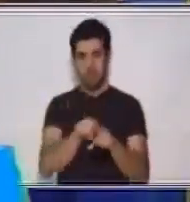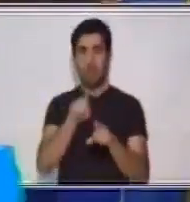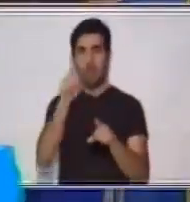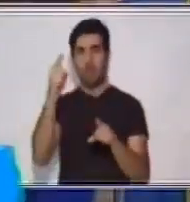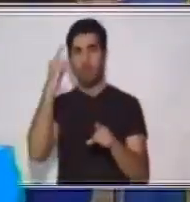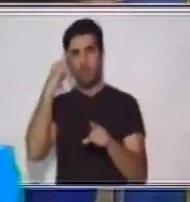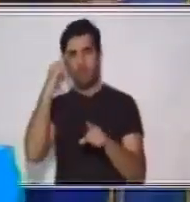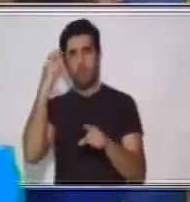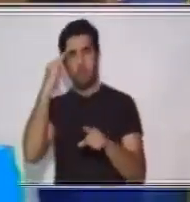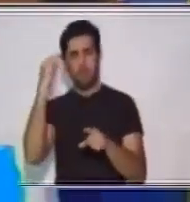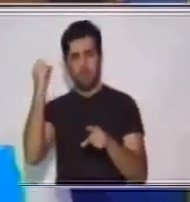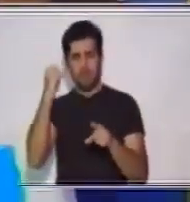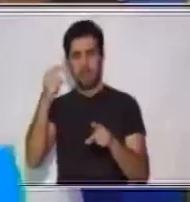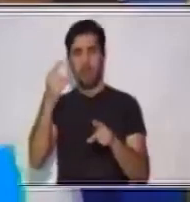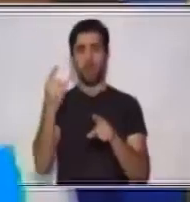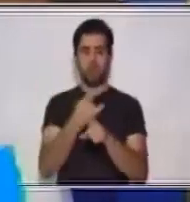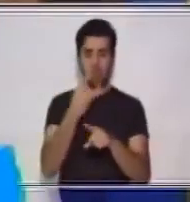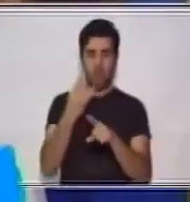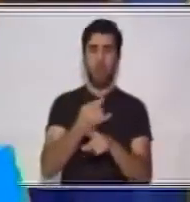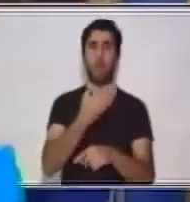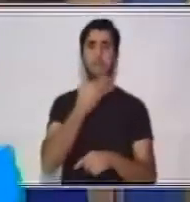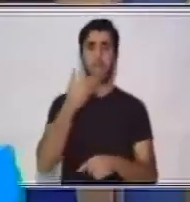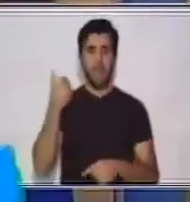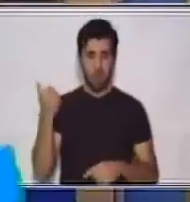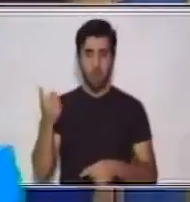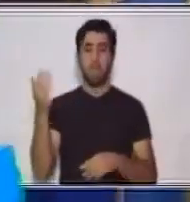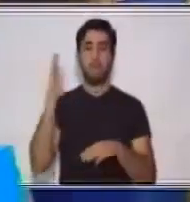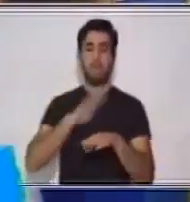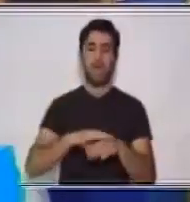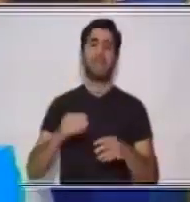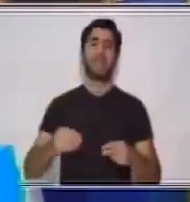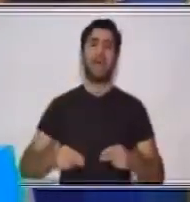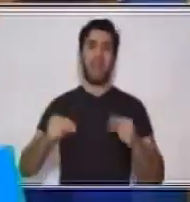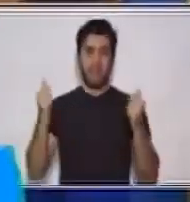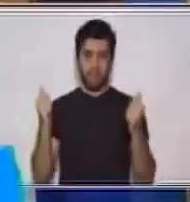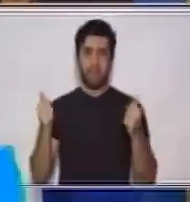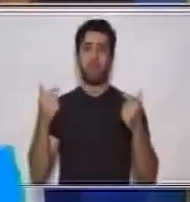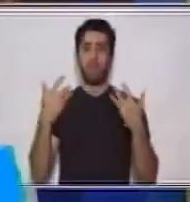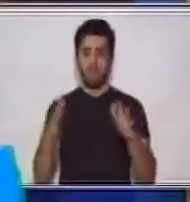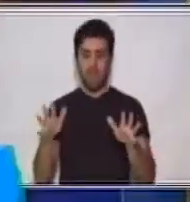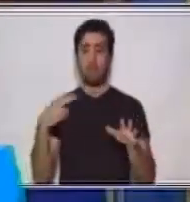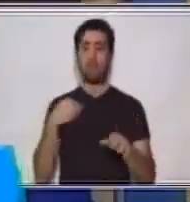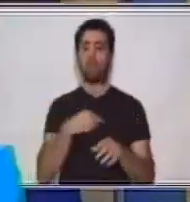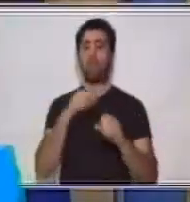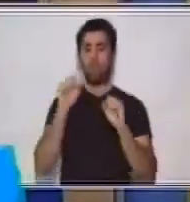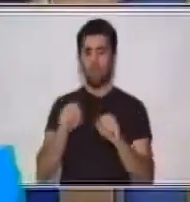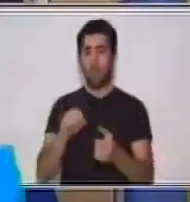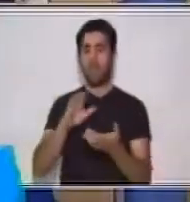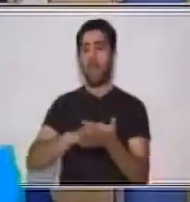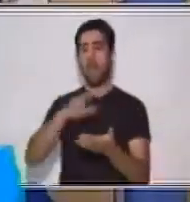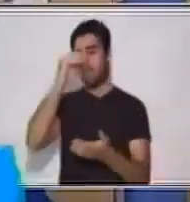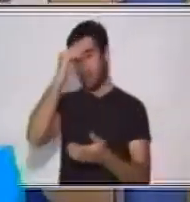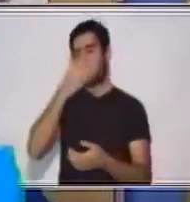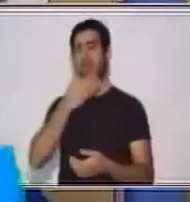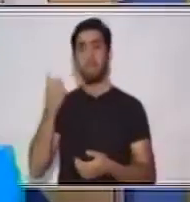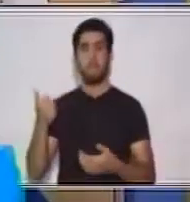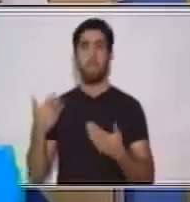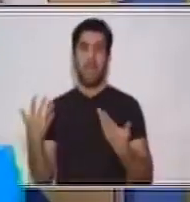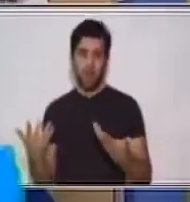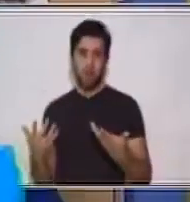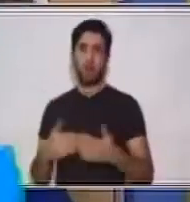mente para realizarlo más rápido y así podamos nosotros también aprender. 6 más 5, ¿cuánto